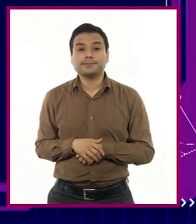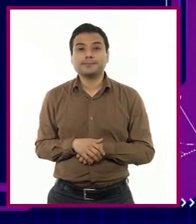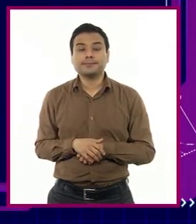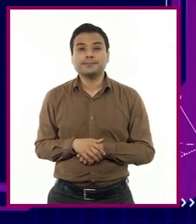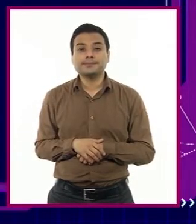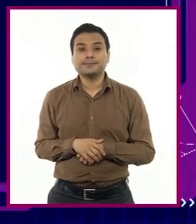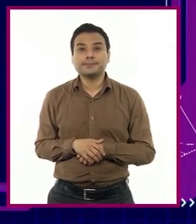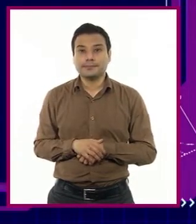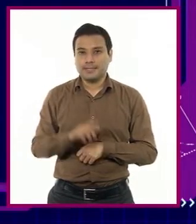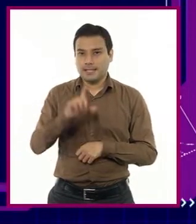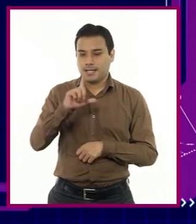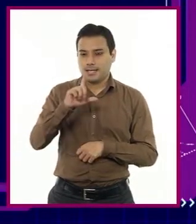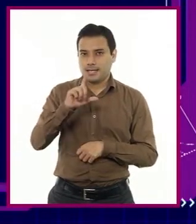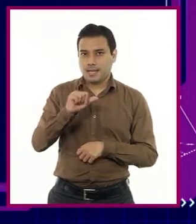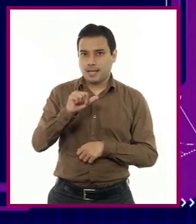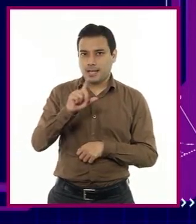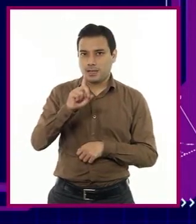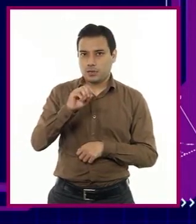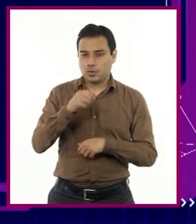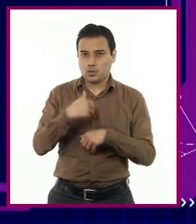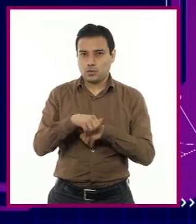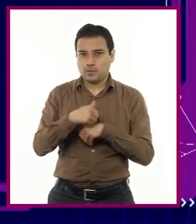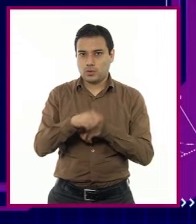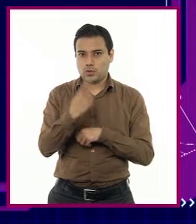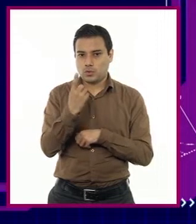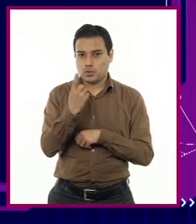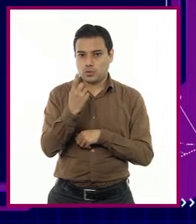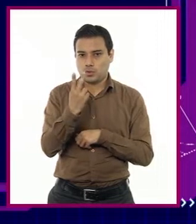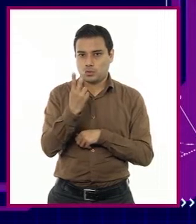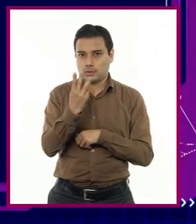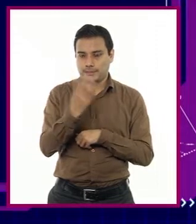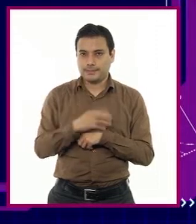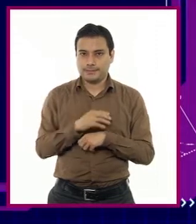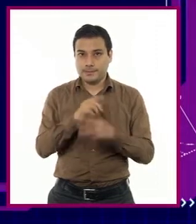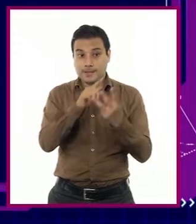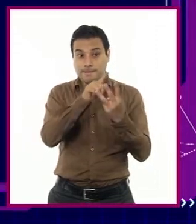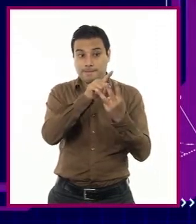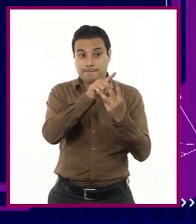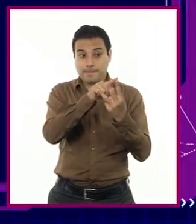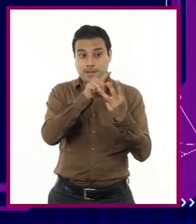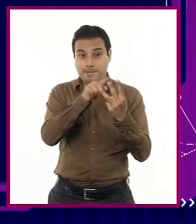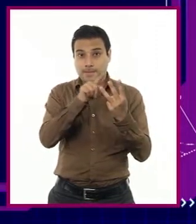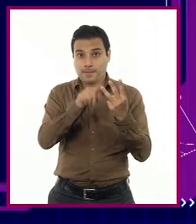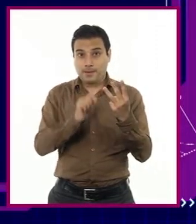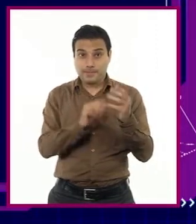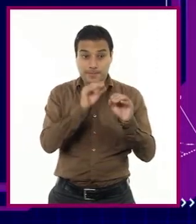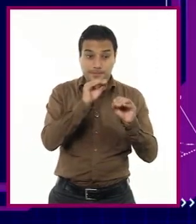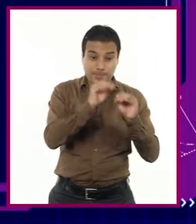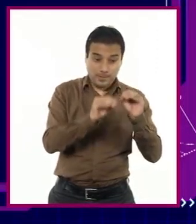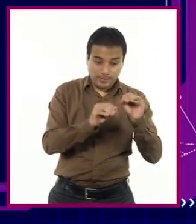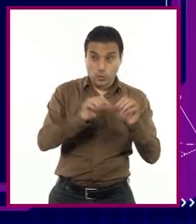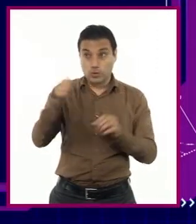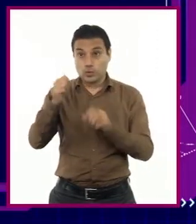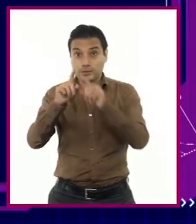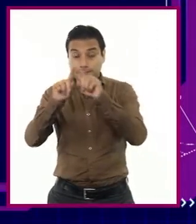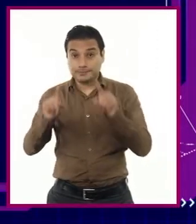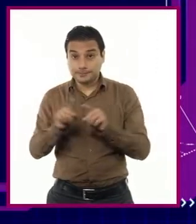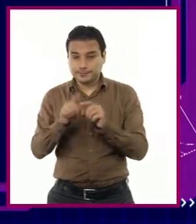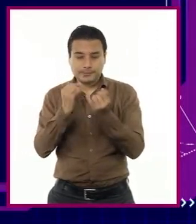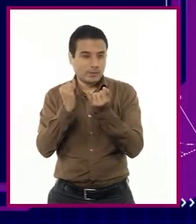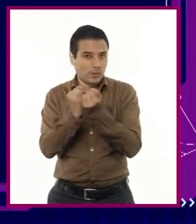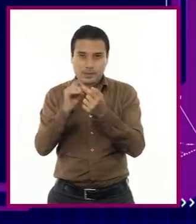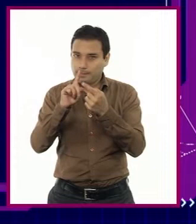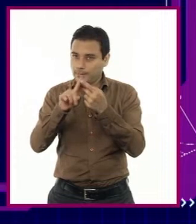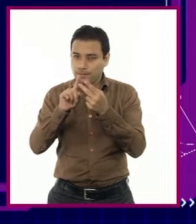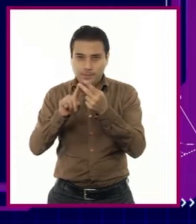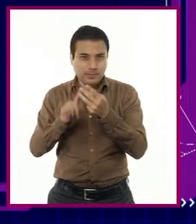lados correspondientes poseen la misma medida. En el ejemplo tenemos las medidas de los lados 10, 12 y 8